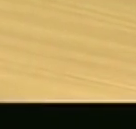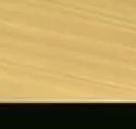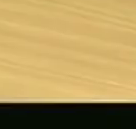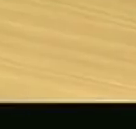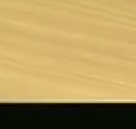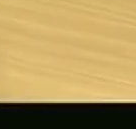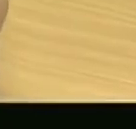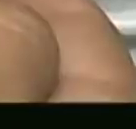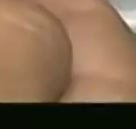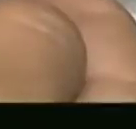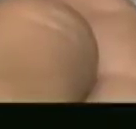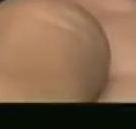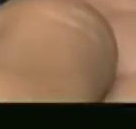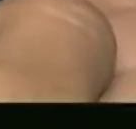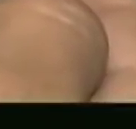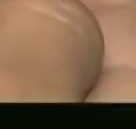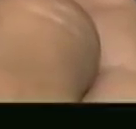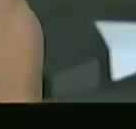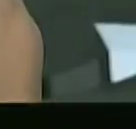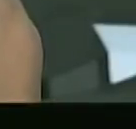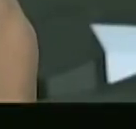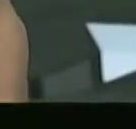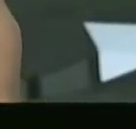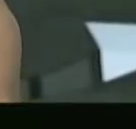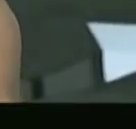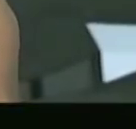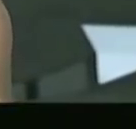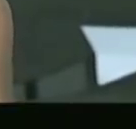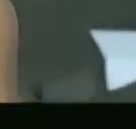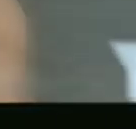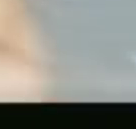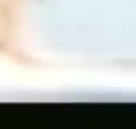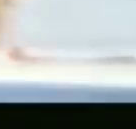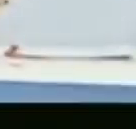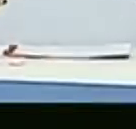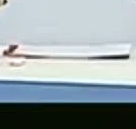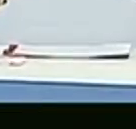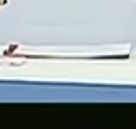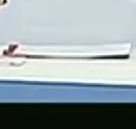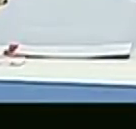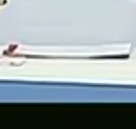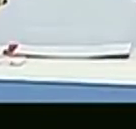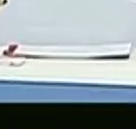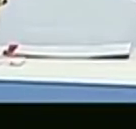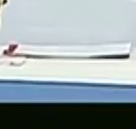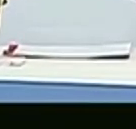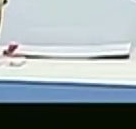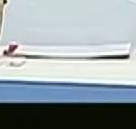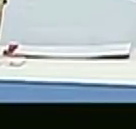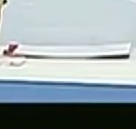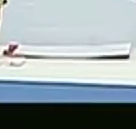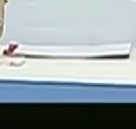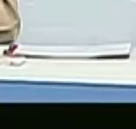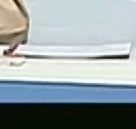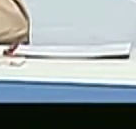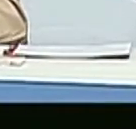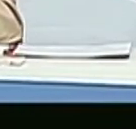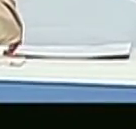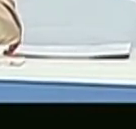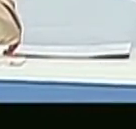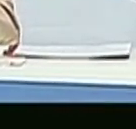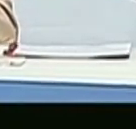de este momento usted está conectado a la aplicación BQR. Esto es muy importante para que